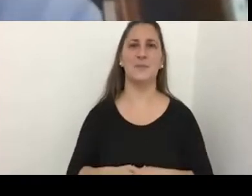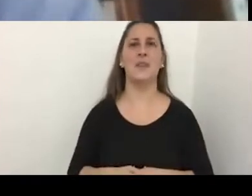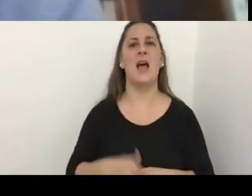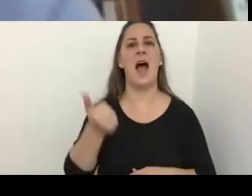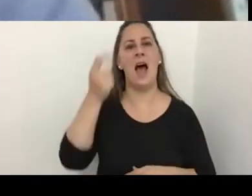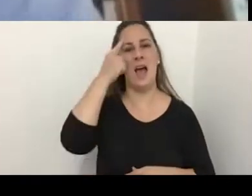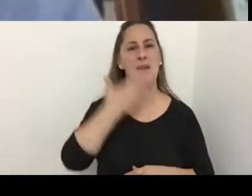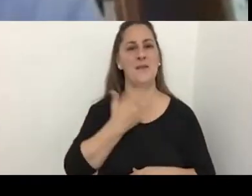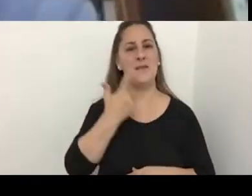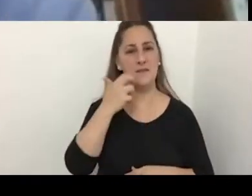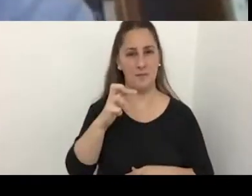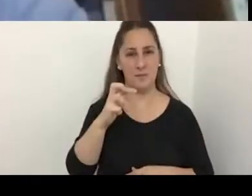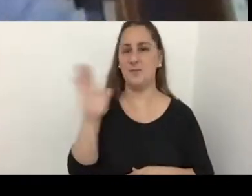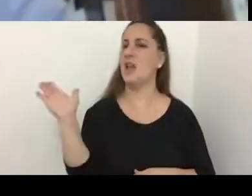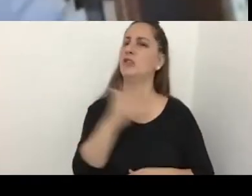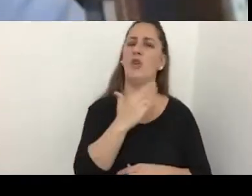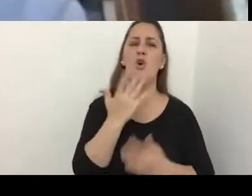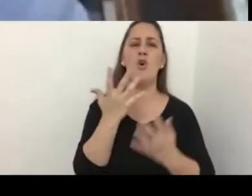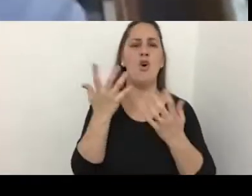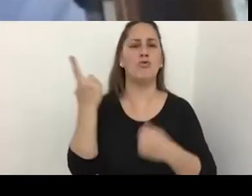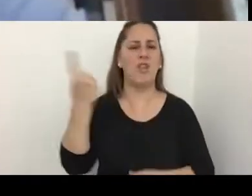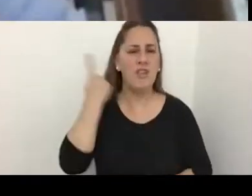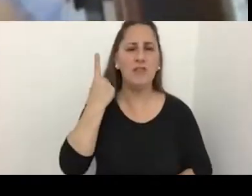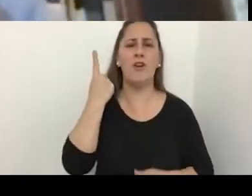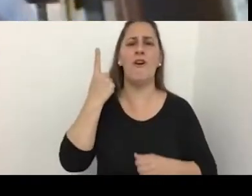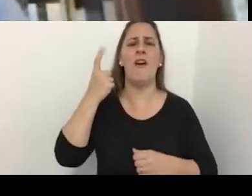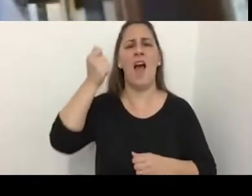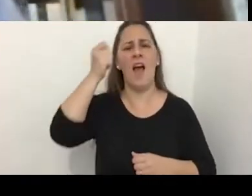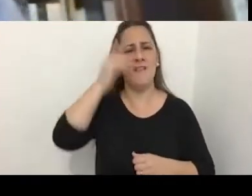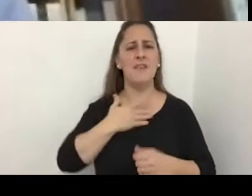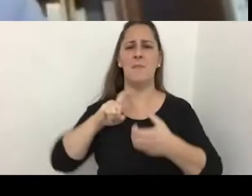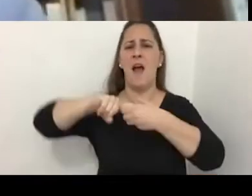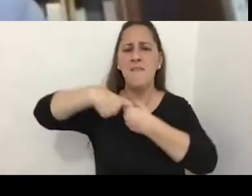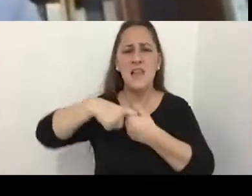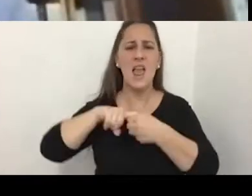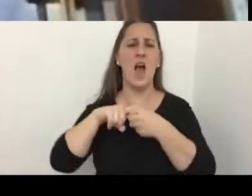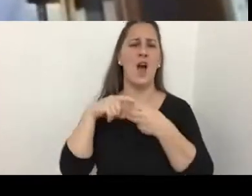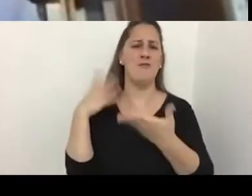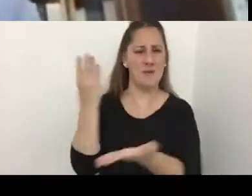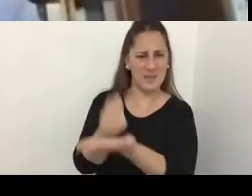y a toda su dirigencia, sus afiliados y sus representados.